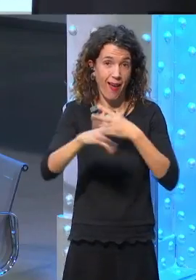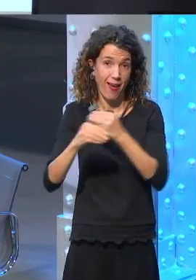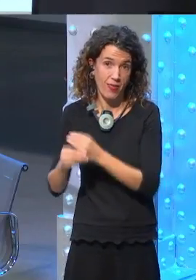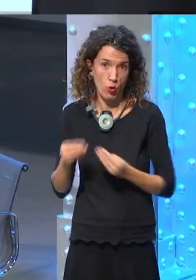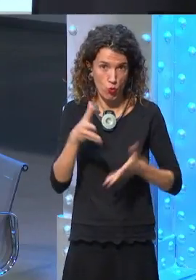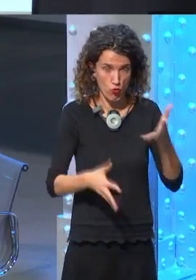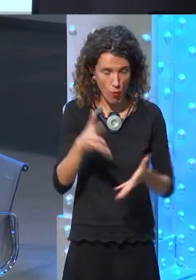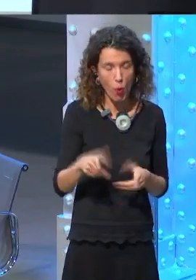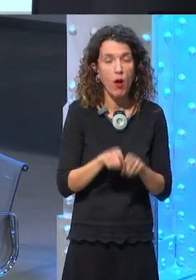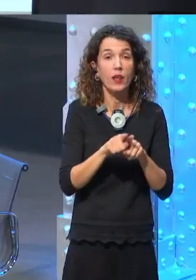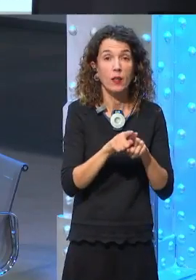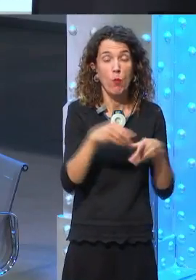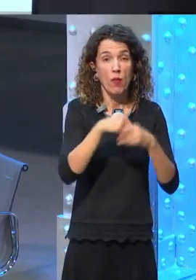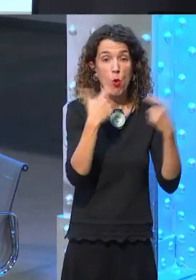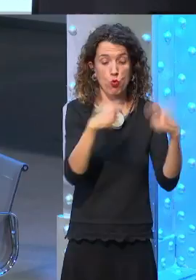podemos agrupar tres